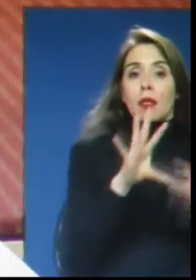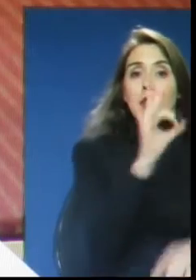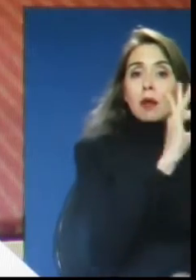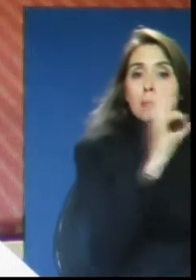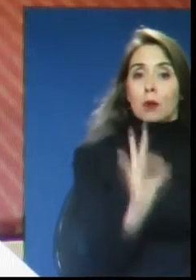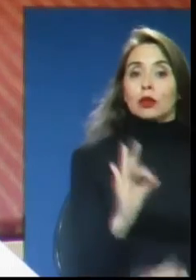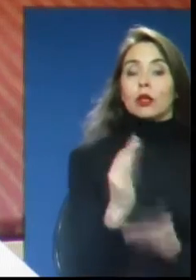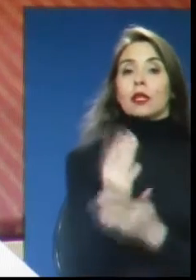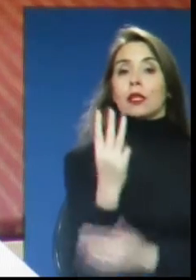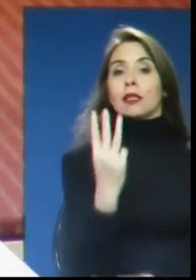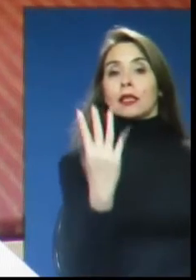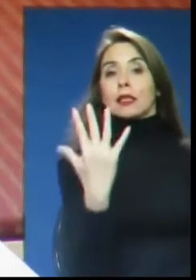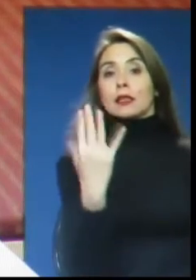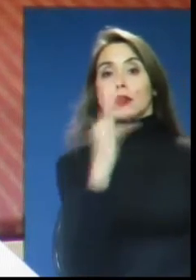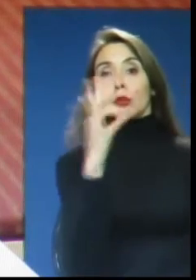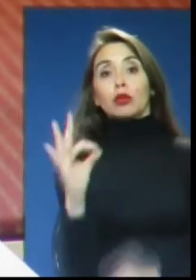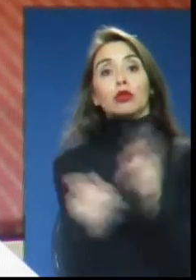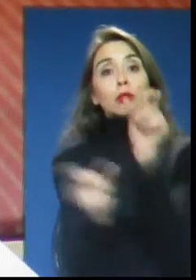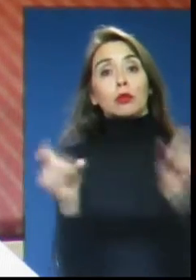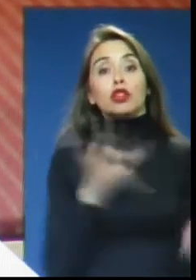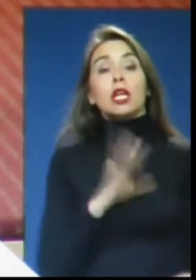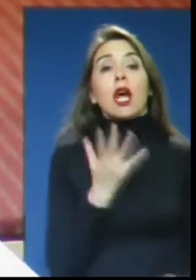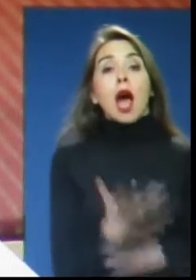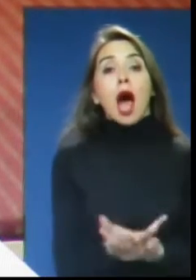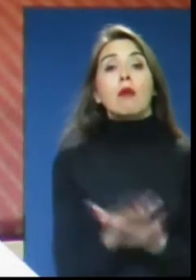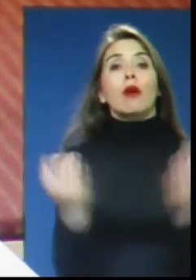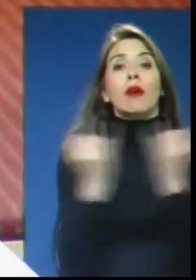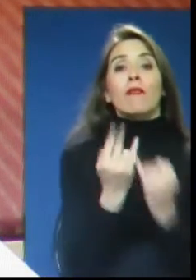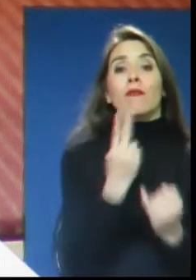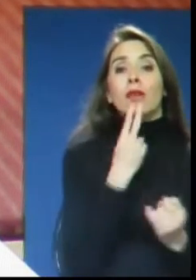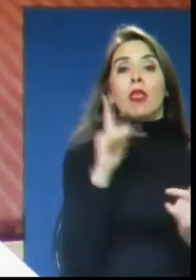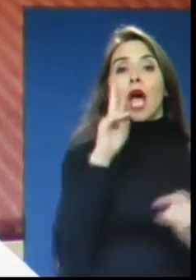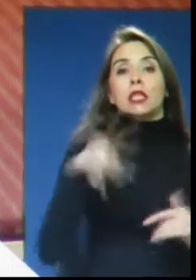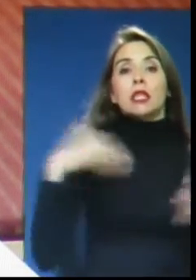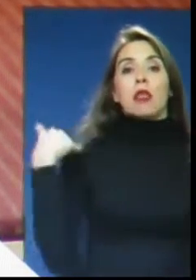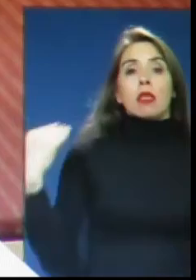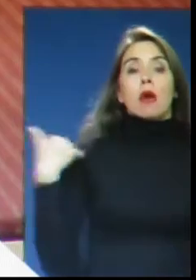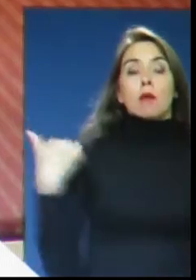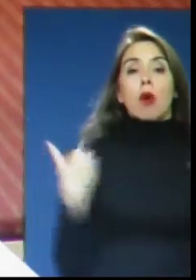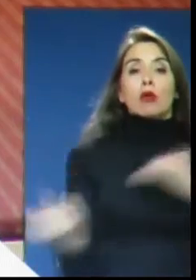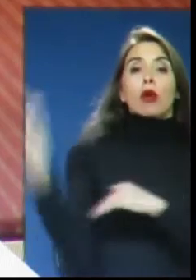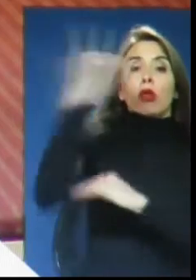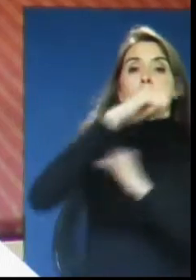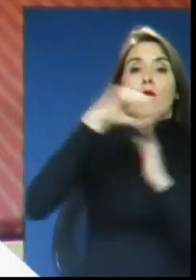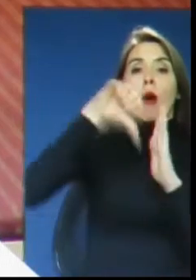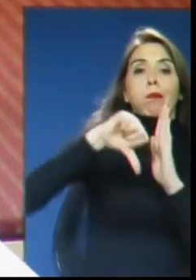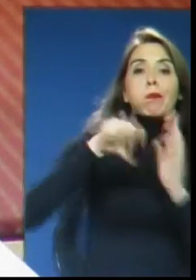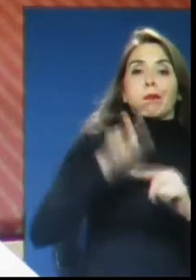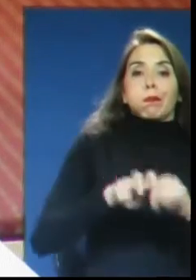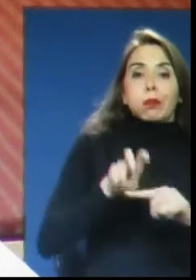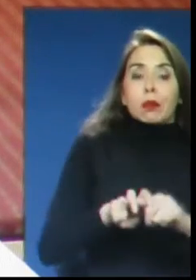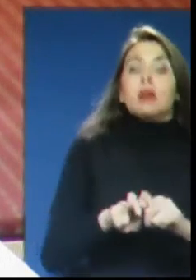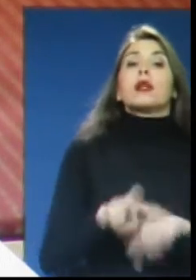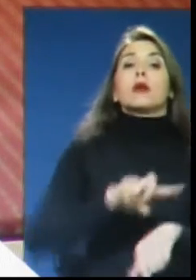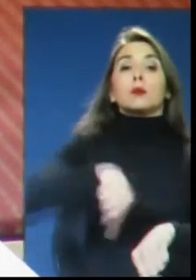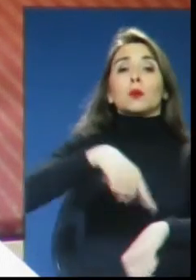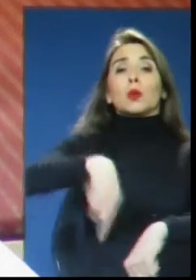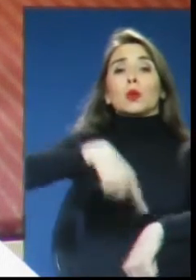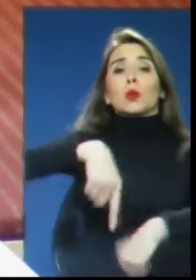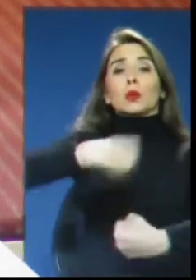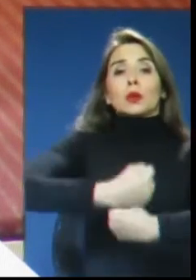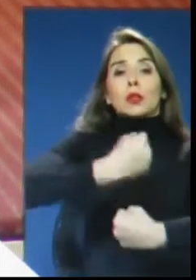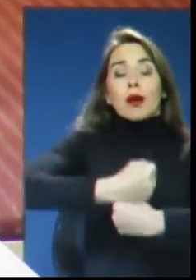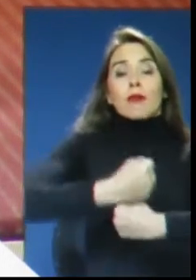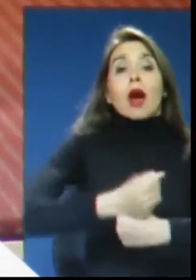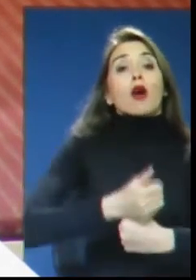un 35% de casos en Chile, producto de los estilos de vida sedentarios, jornadas de trabajo extensas, especialmente en aquellas